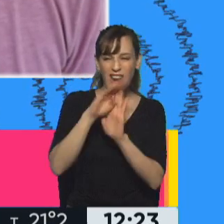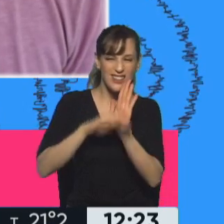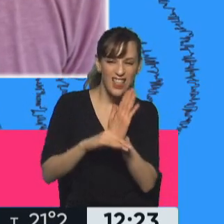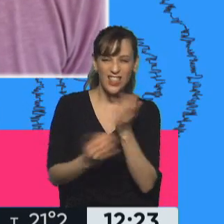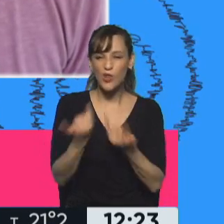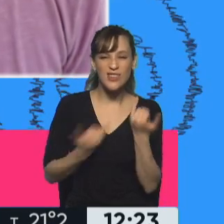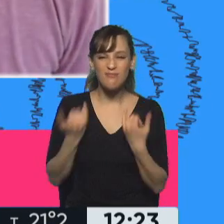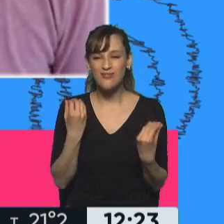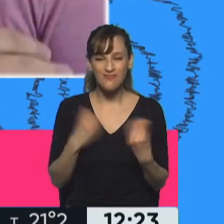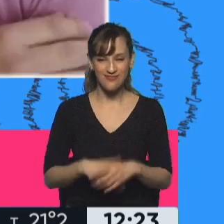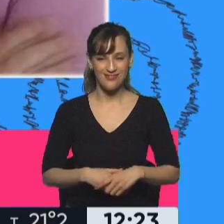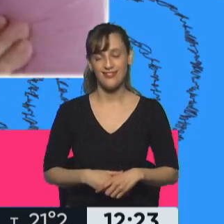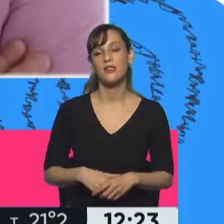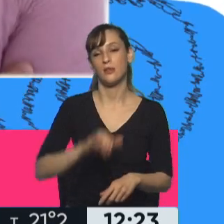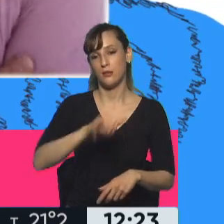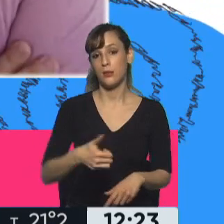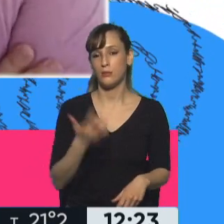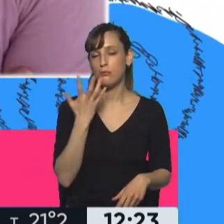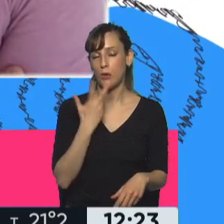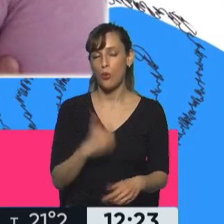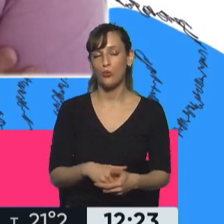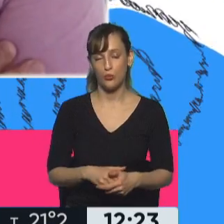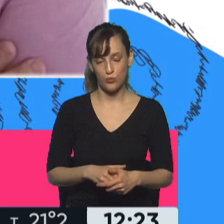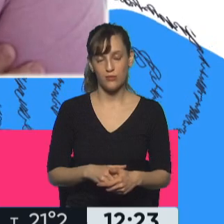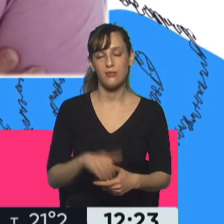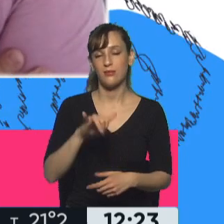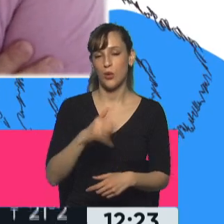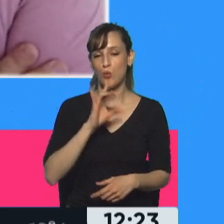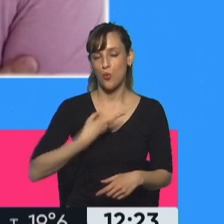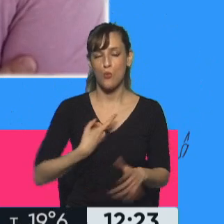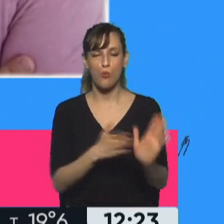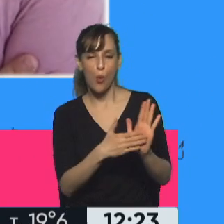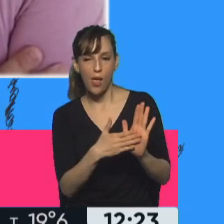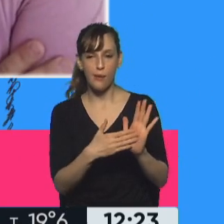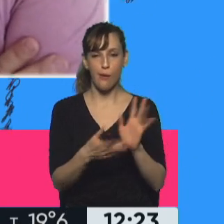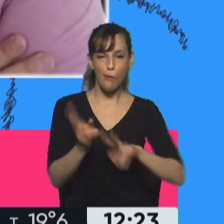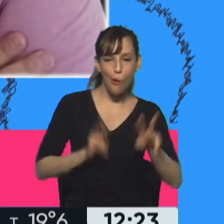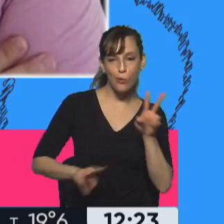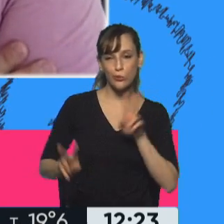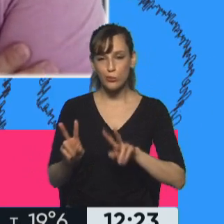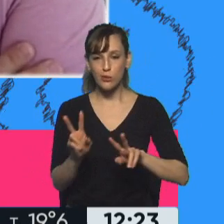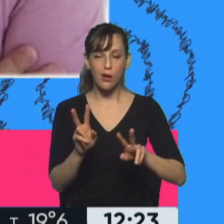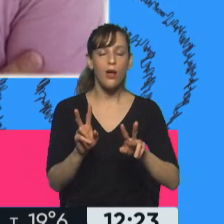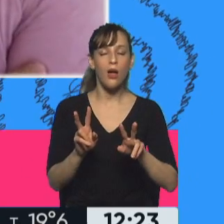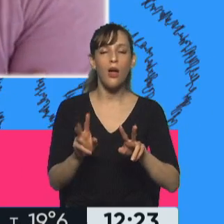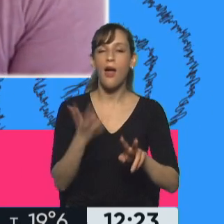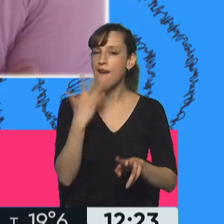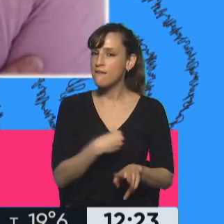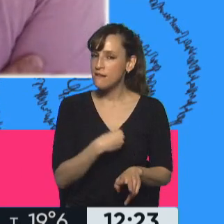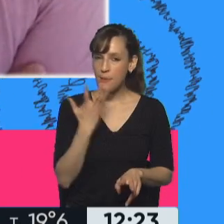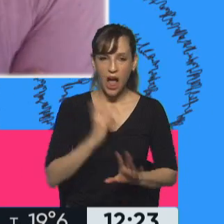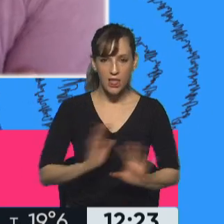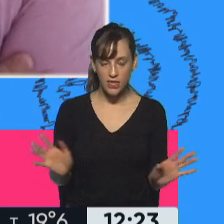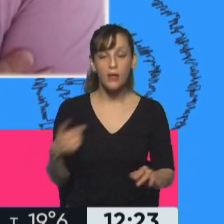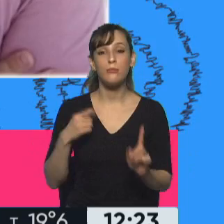eso? Sí, me gusta. La verdad que voy probando, voy investigando y me apasiona eso también. Porque yo te digo la verdad, con